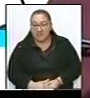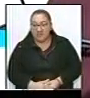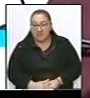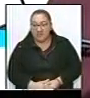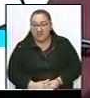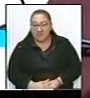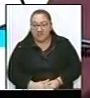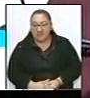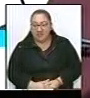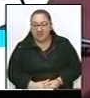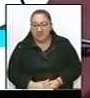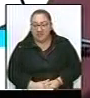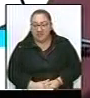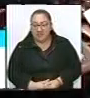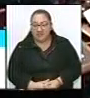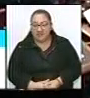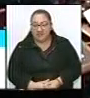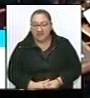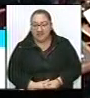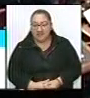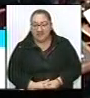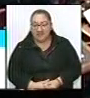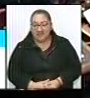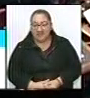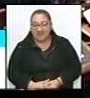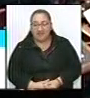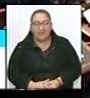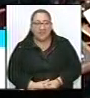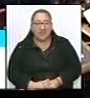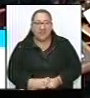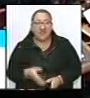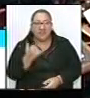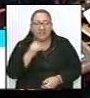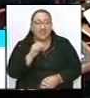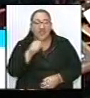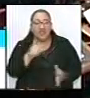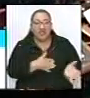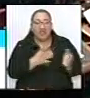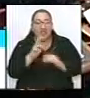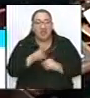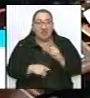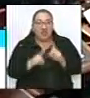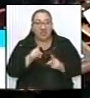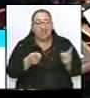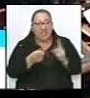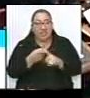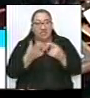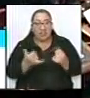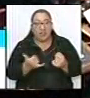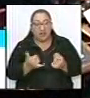estamos tomando nota acá. Ya, lo que pasa es que la otra secuencia es del 2011 a la fecha...